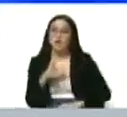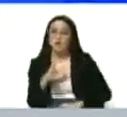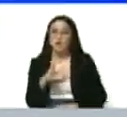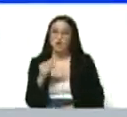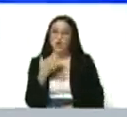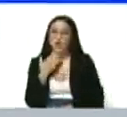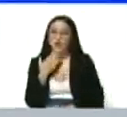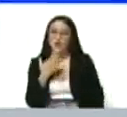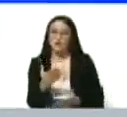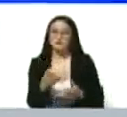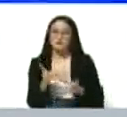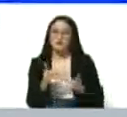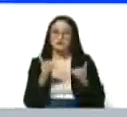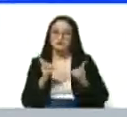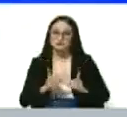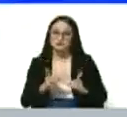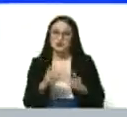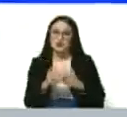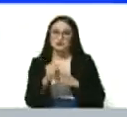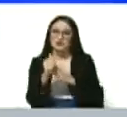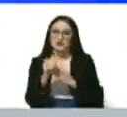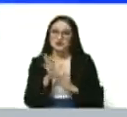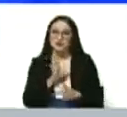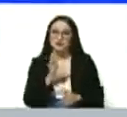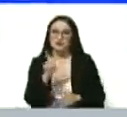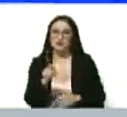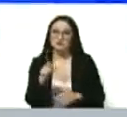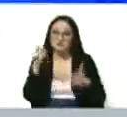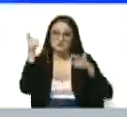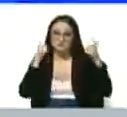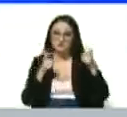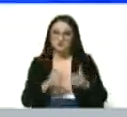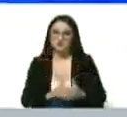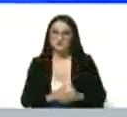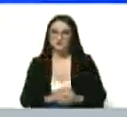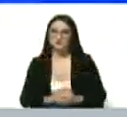notable determinación y el liderazgo del comandante Hugo Chávez.